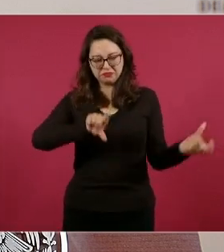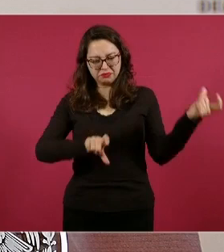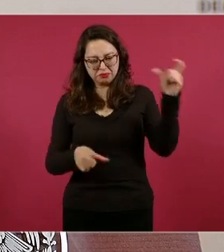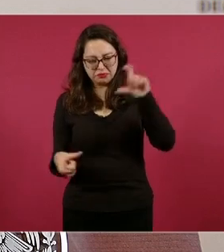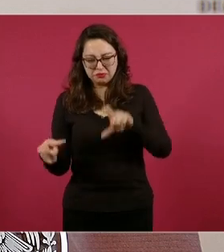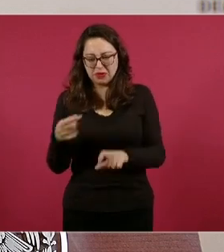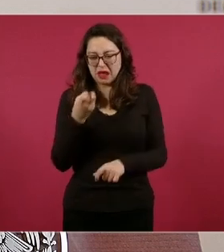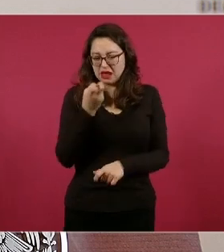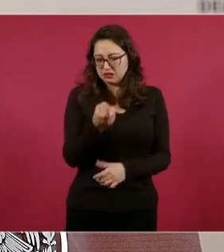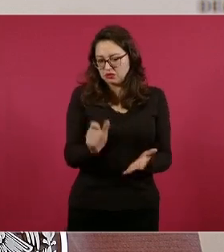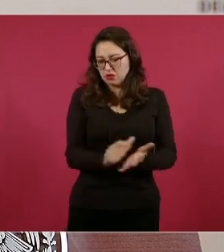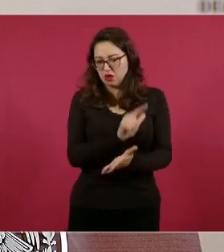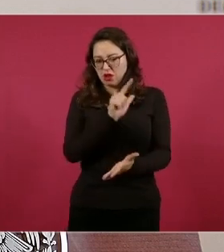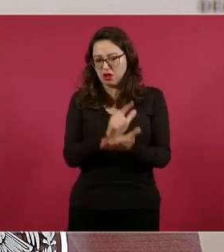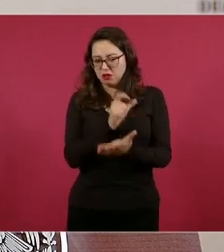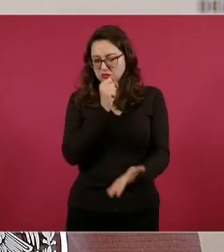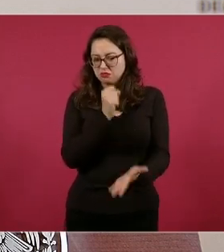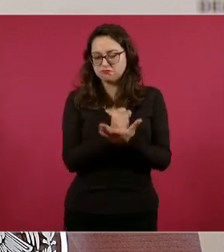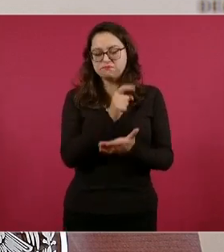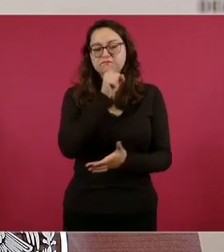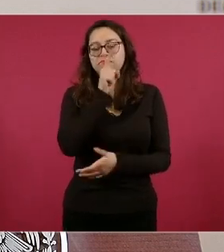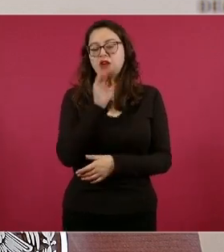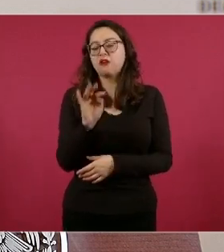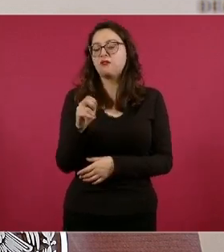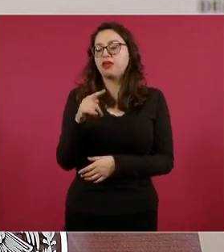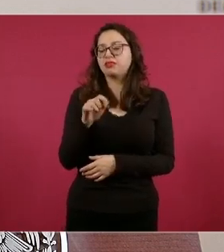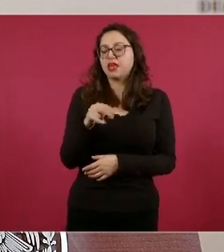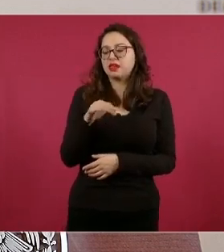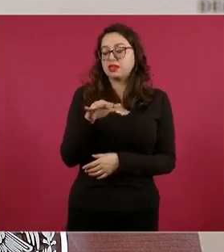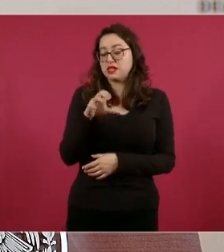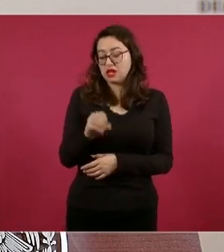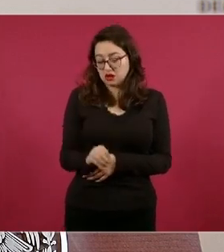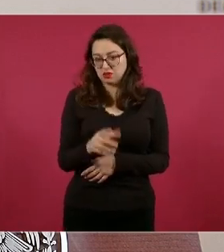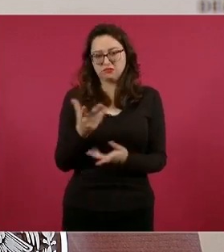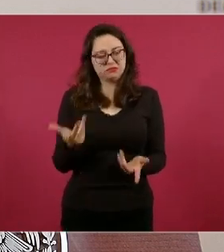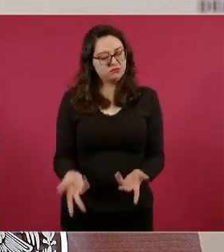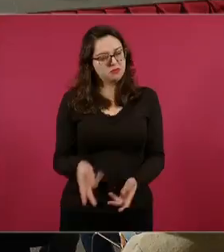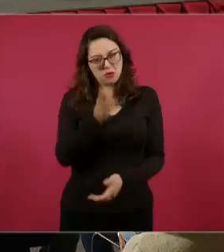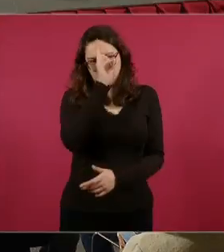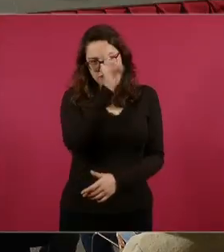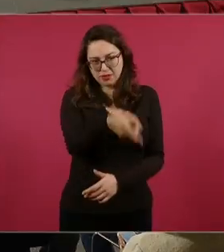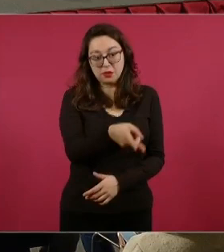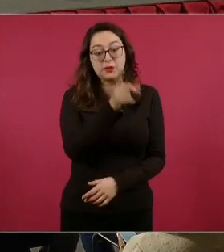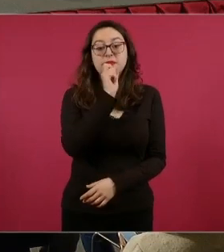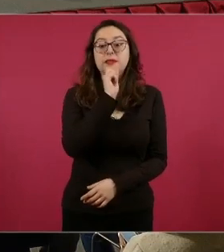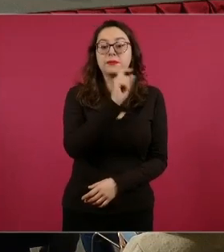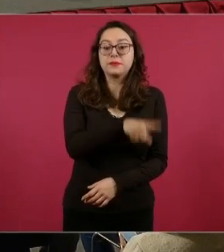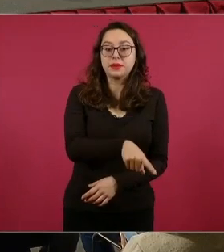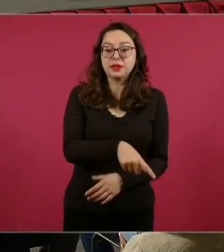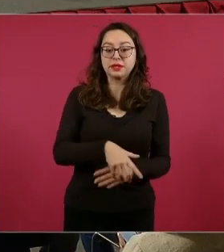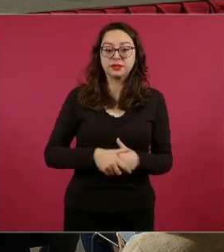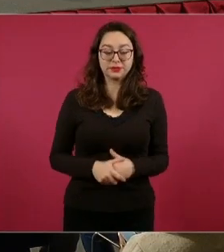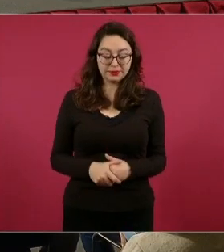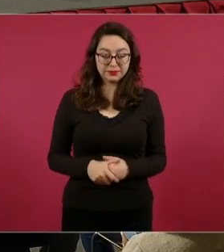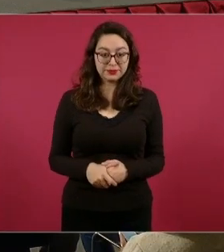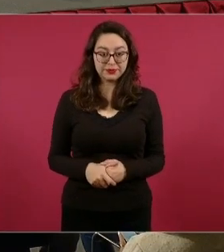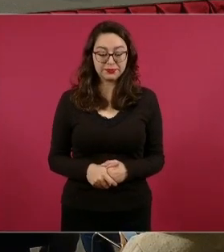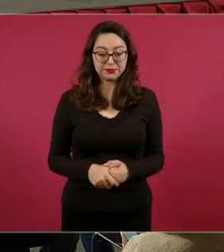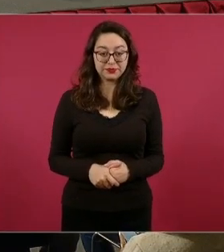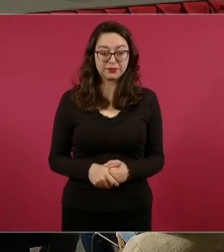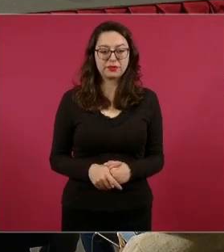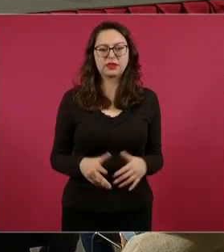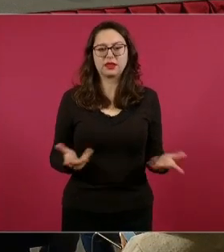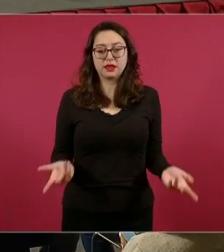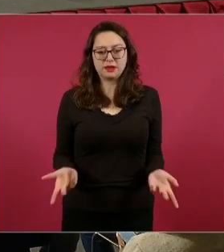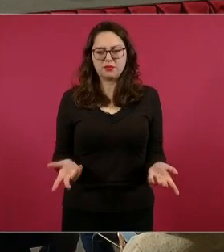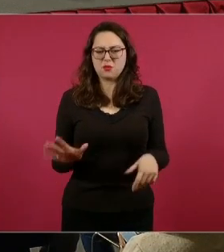autorizadas legalmente, como el uso ilícito de fentanilo. Siguiente, por favor. Quisiera comenzar hablando sobre